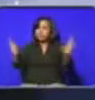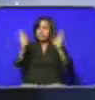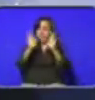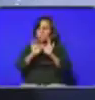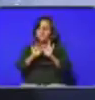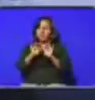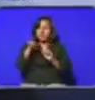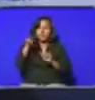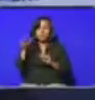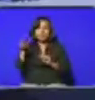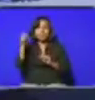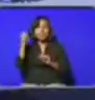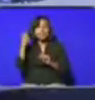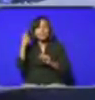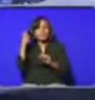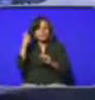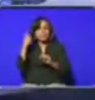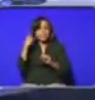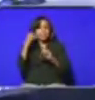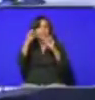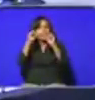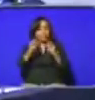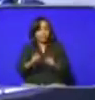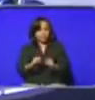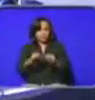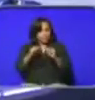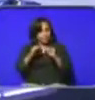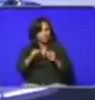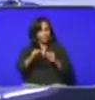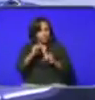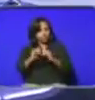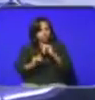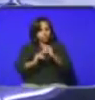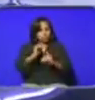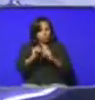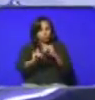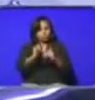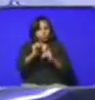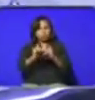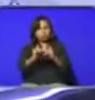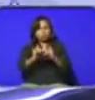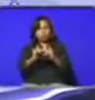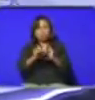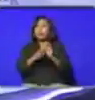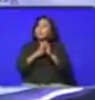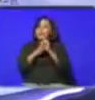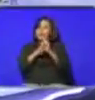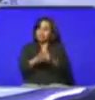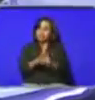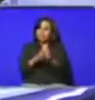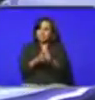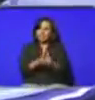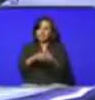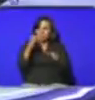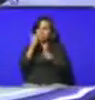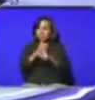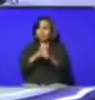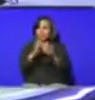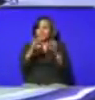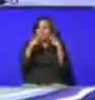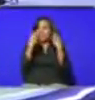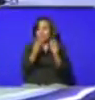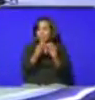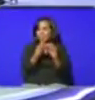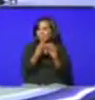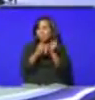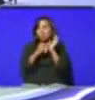entienda su liderazgo. Él tiene que en el ICSE entender la importancia del liderazgo, del trabajo en equipo, de la capacidad